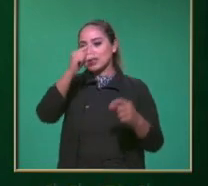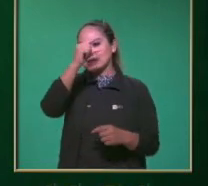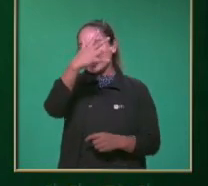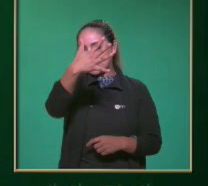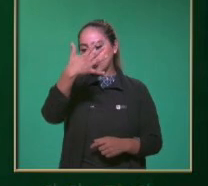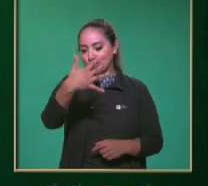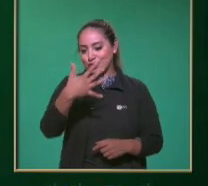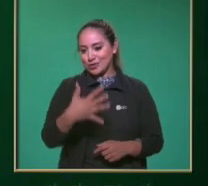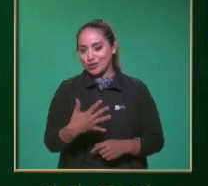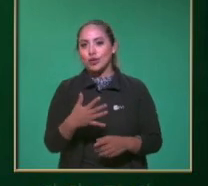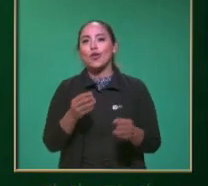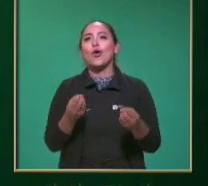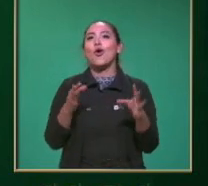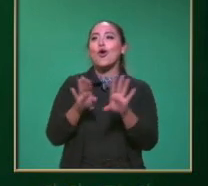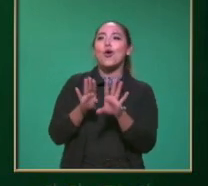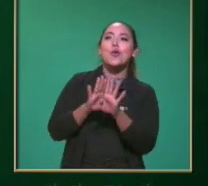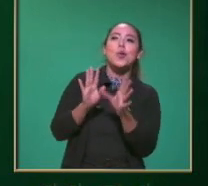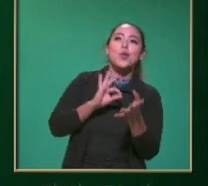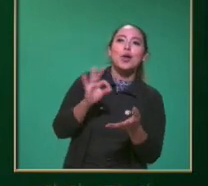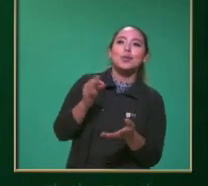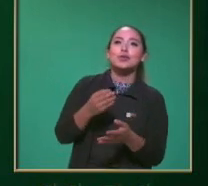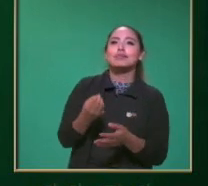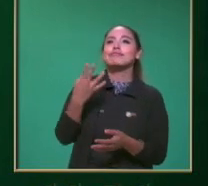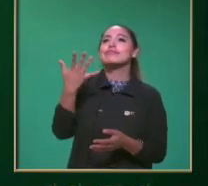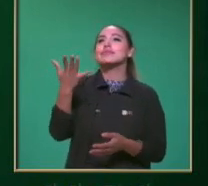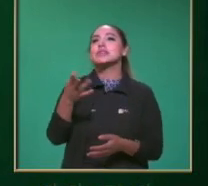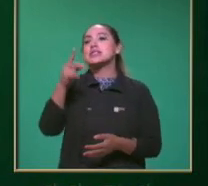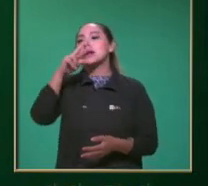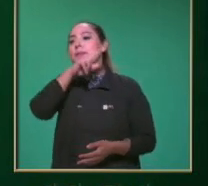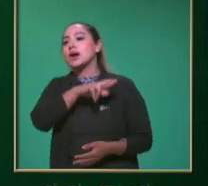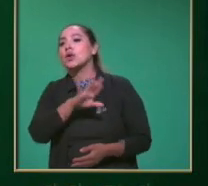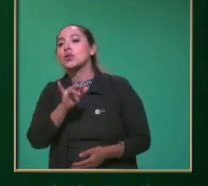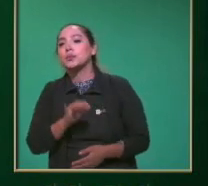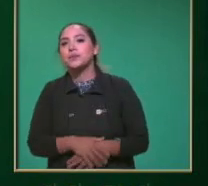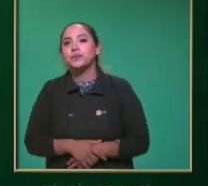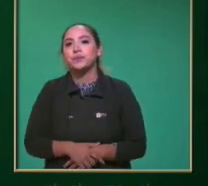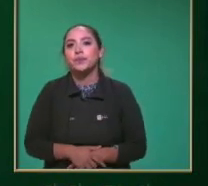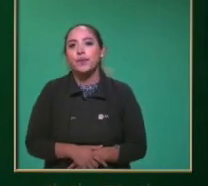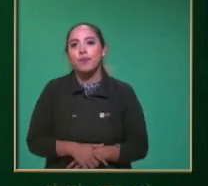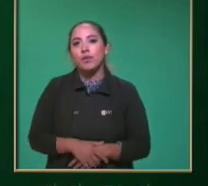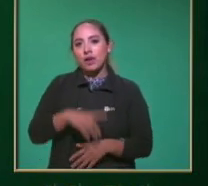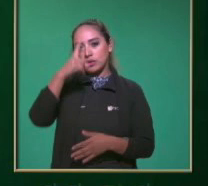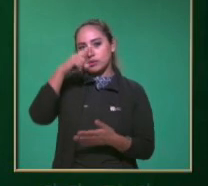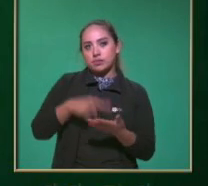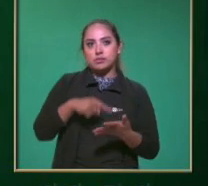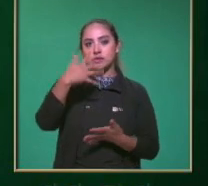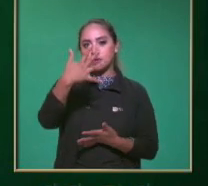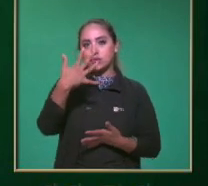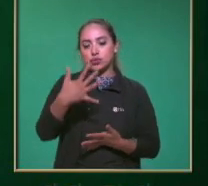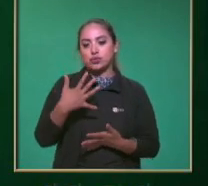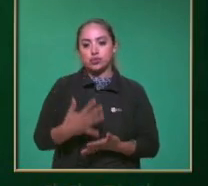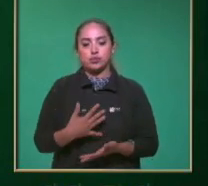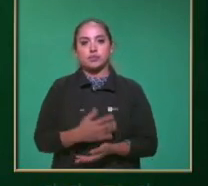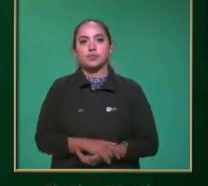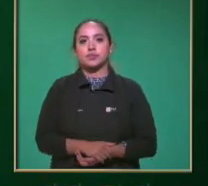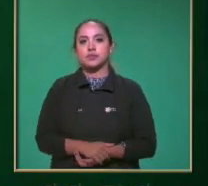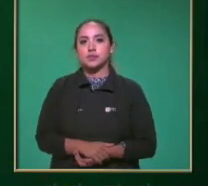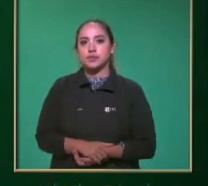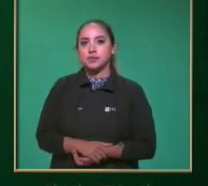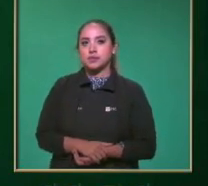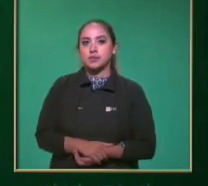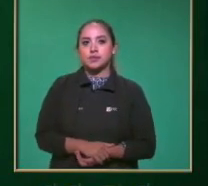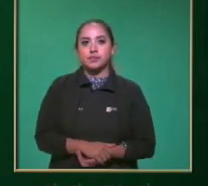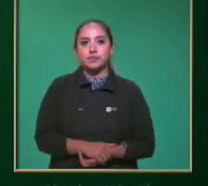5. Entonces, ¿cómo contaríamos más rápido? Yo creo que vamos a ir contando de 5 en 5, maestra. Entonces, contamos, niños, cuenten